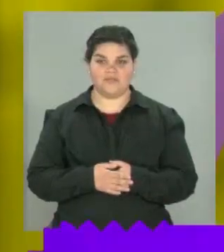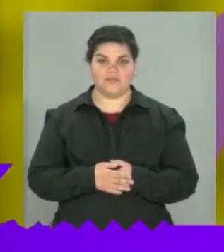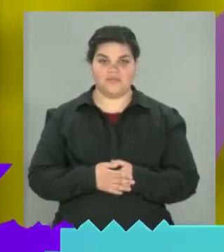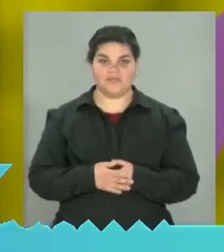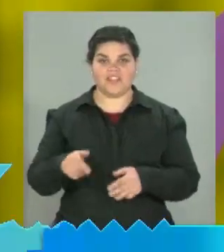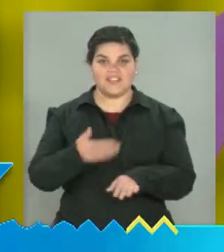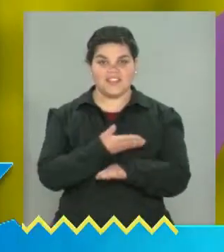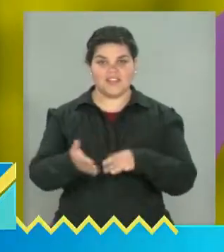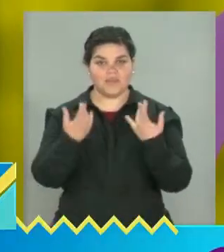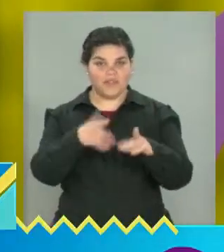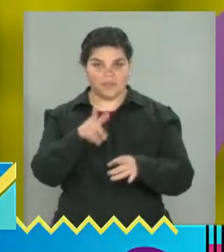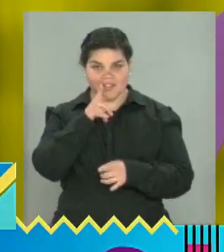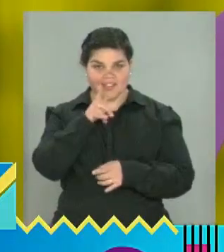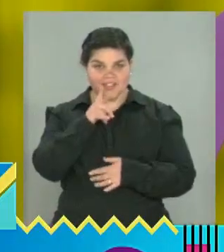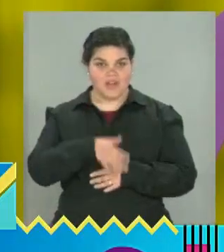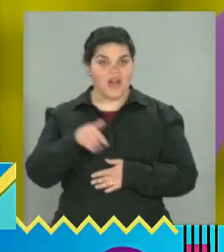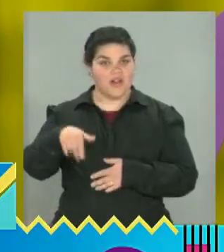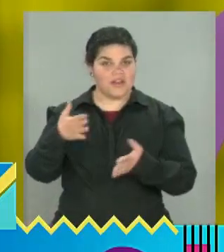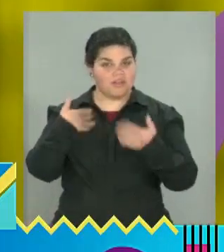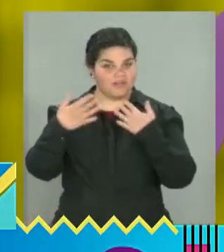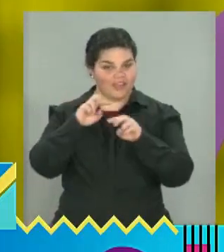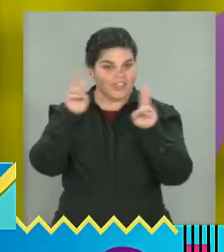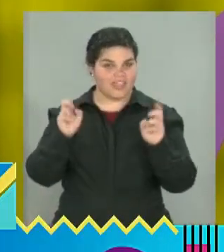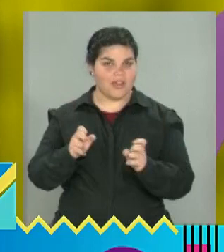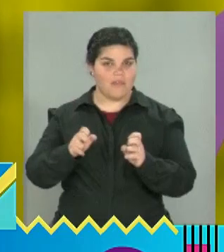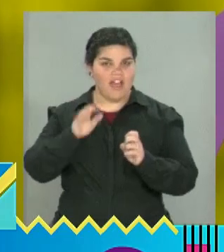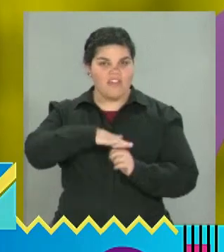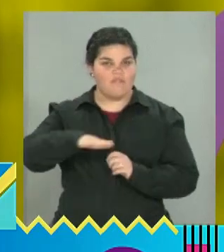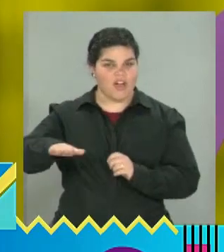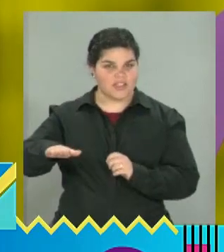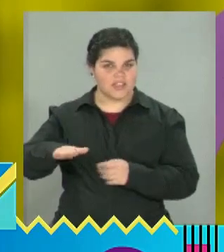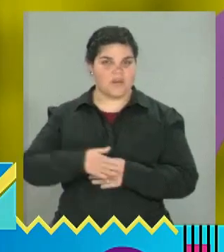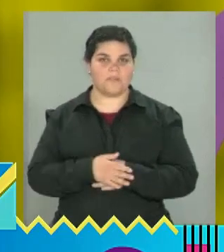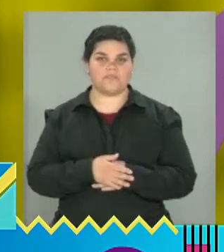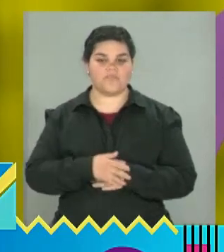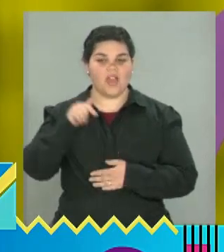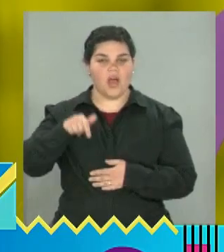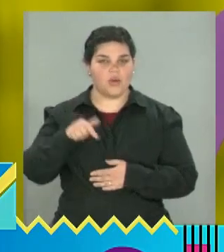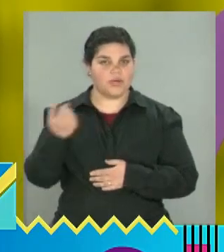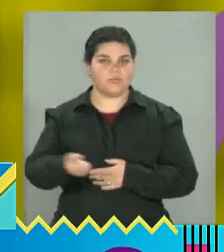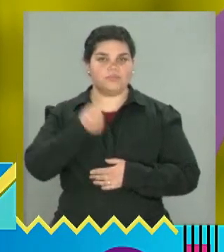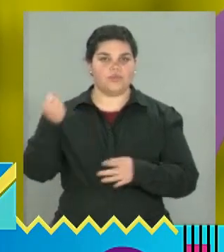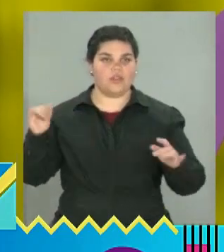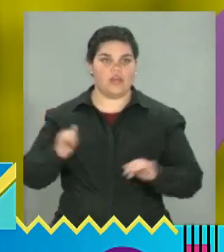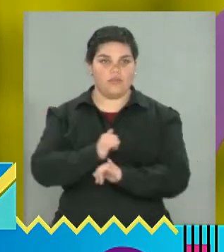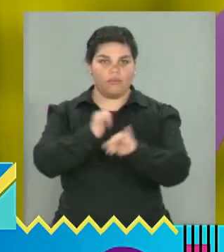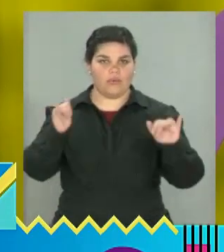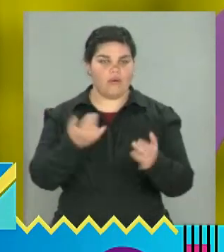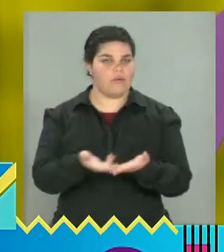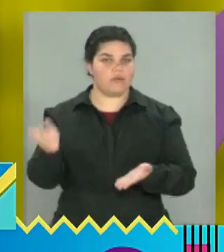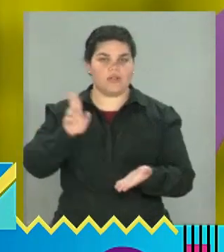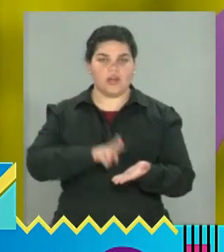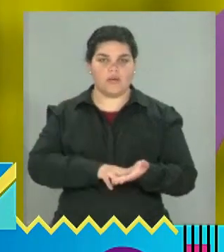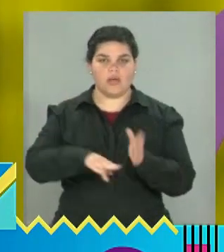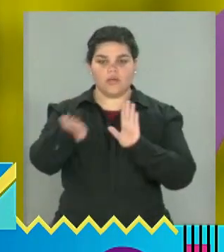Seguimos en distintos parecidos y seguimos hablando de la infancia y me parece importante dar a conocer, ¿sí? Volver a nombrar cuáles